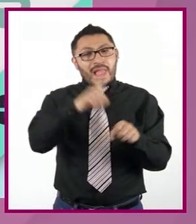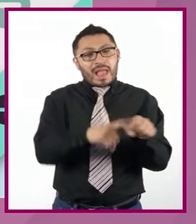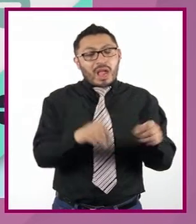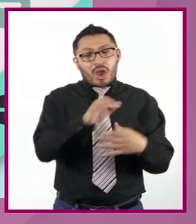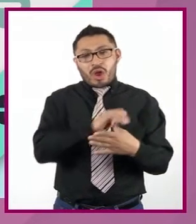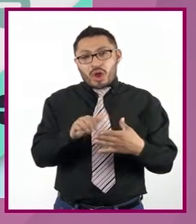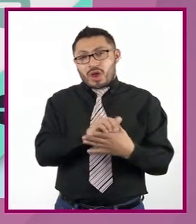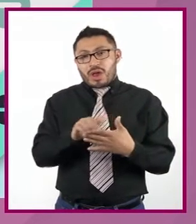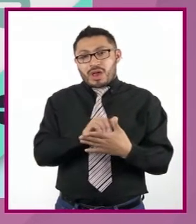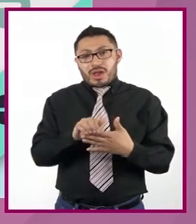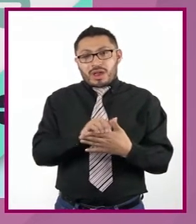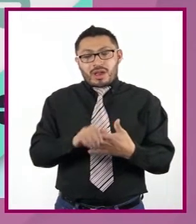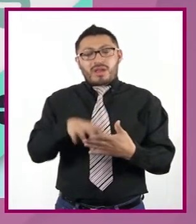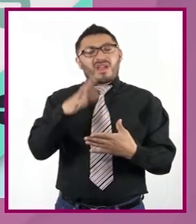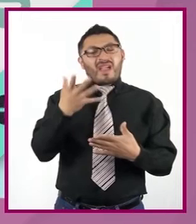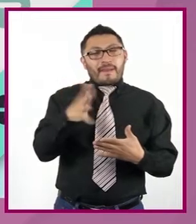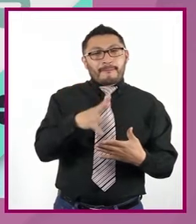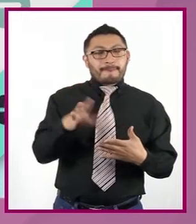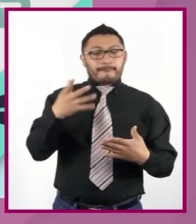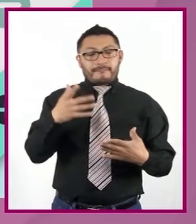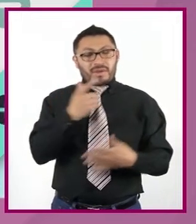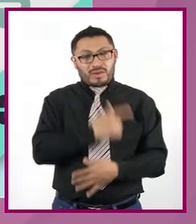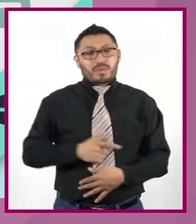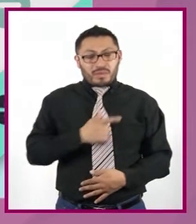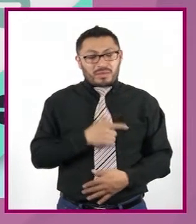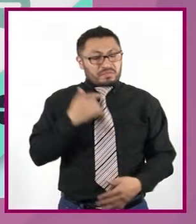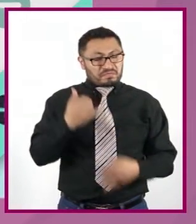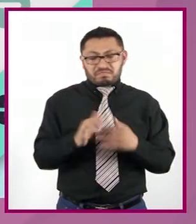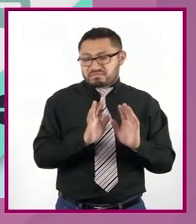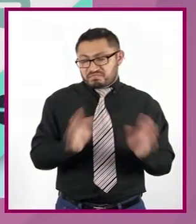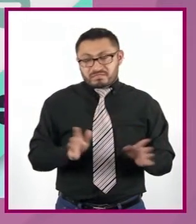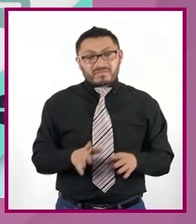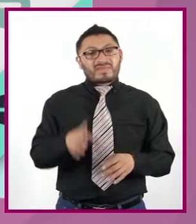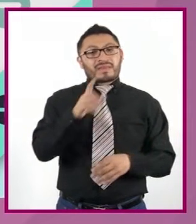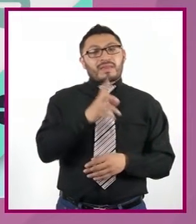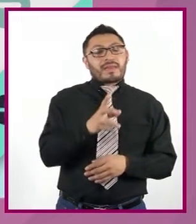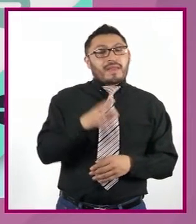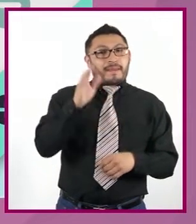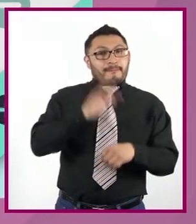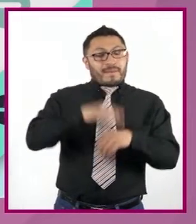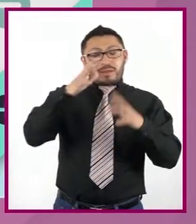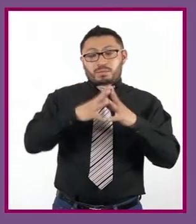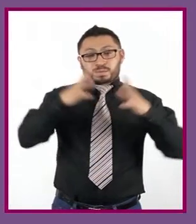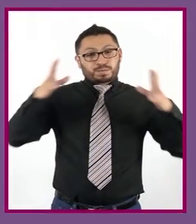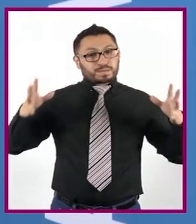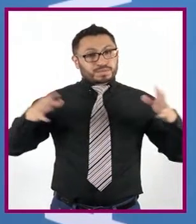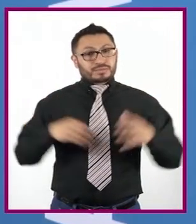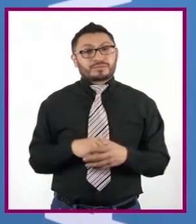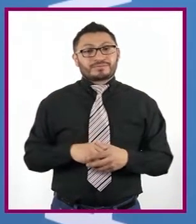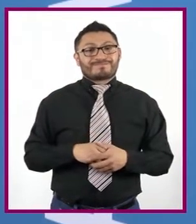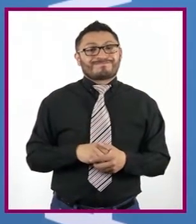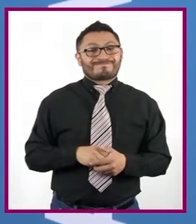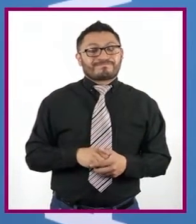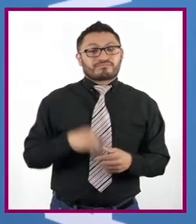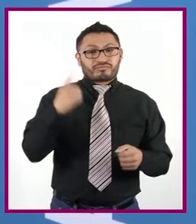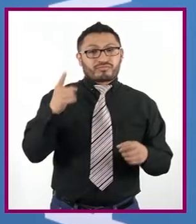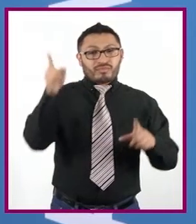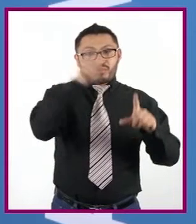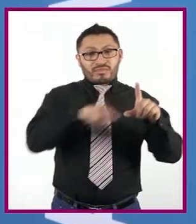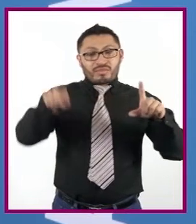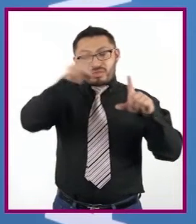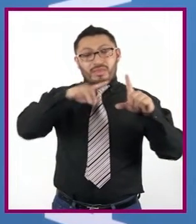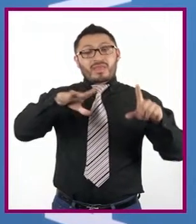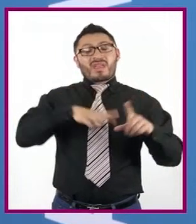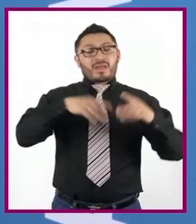que corresponde a por entretenimiento, es el sector más grande. Una gráfica